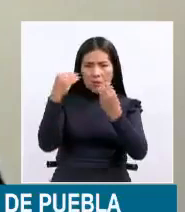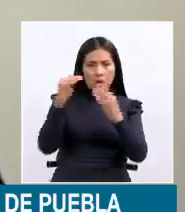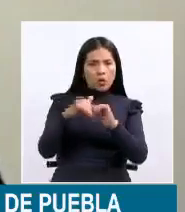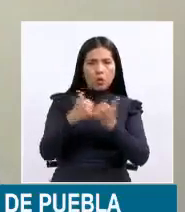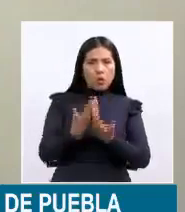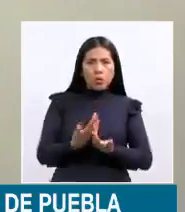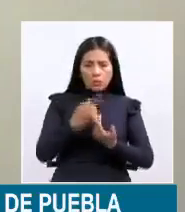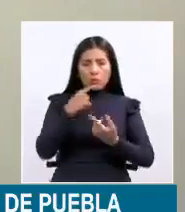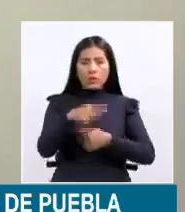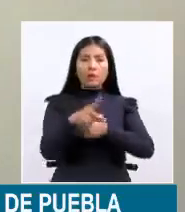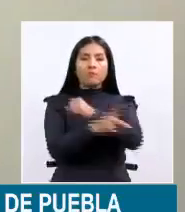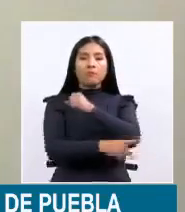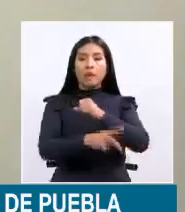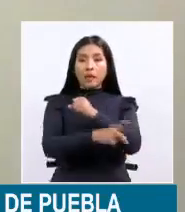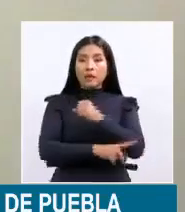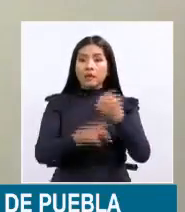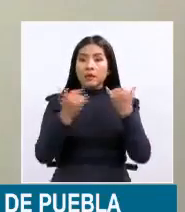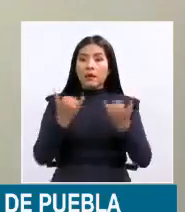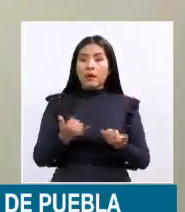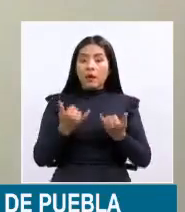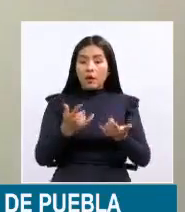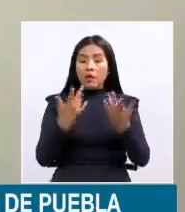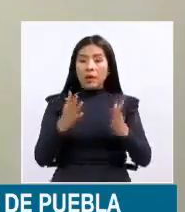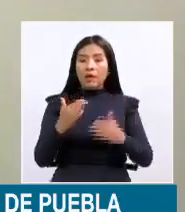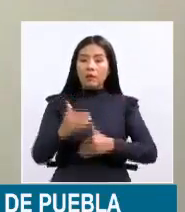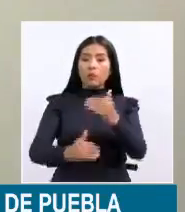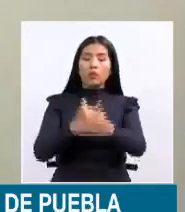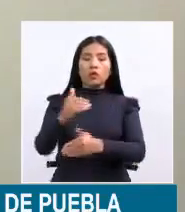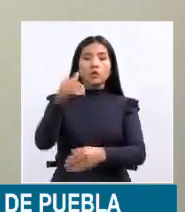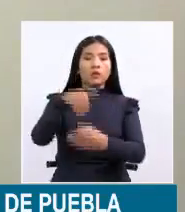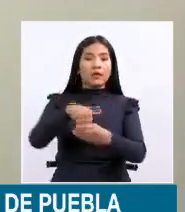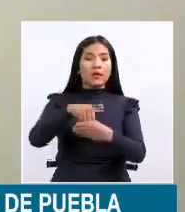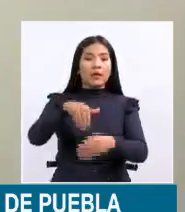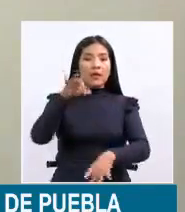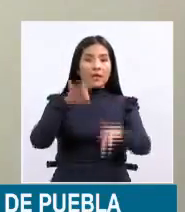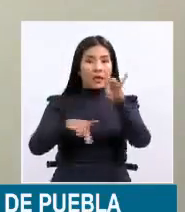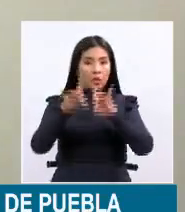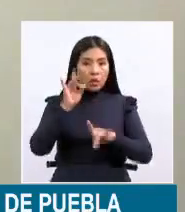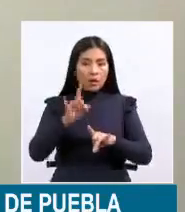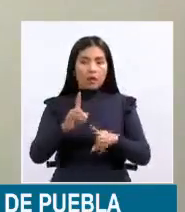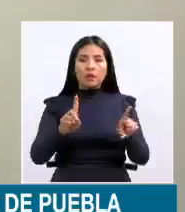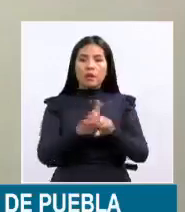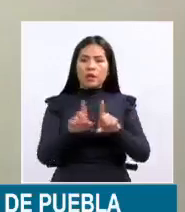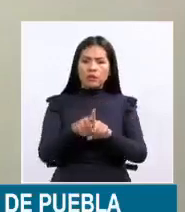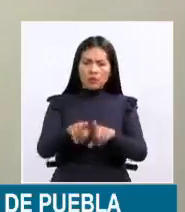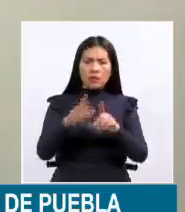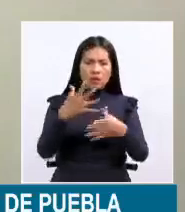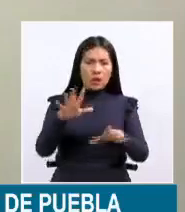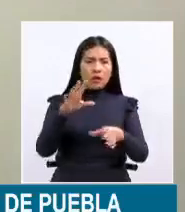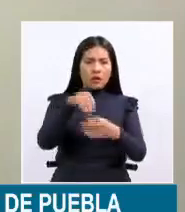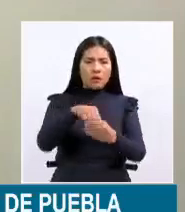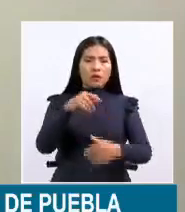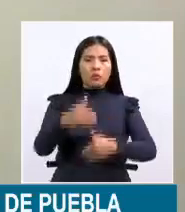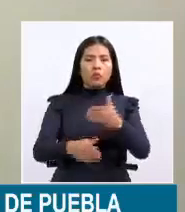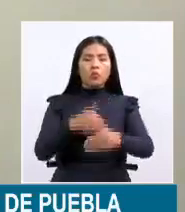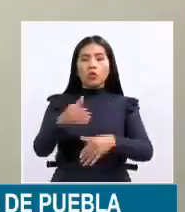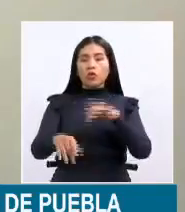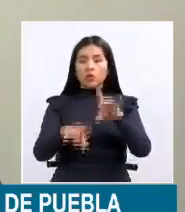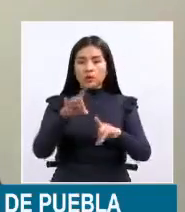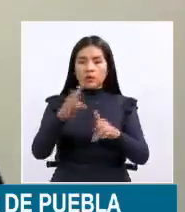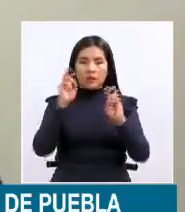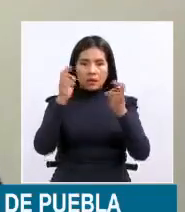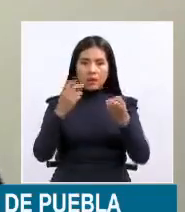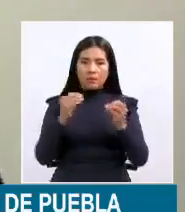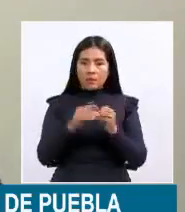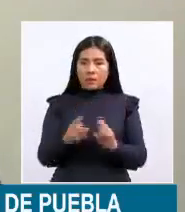a un país que está en un proceso electoral e incluso en un proceso de alta